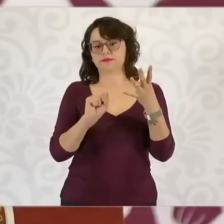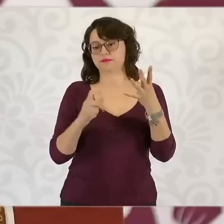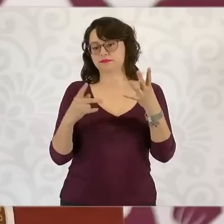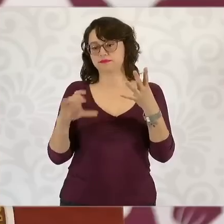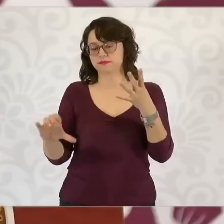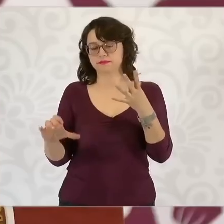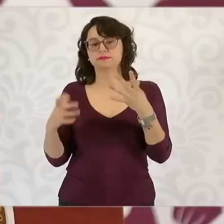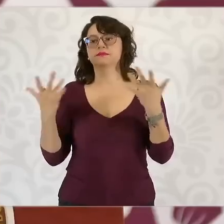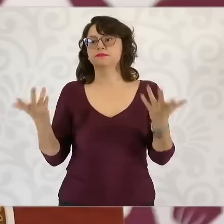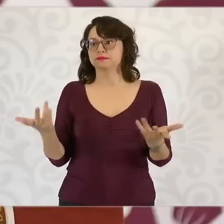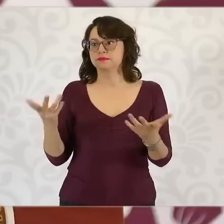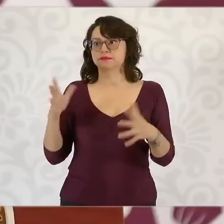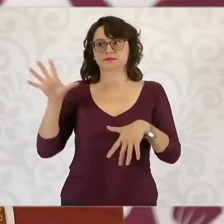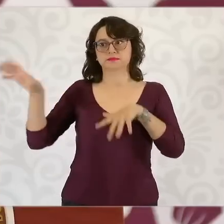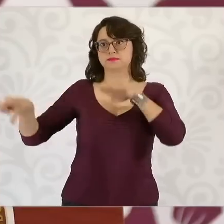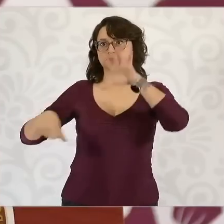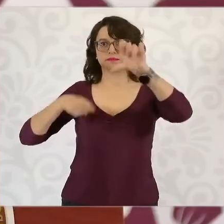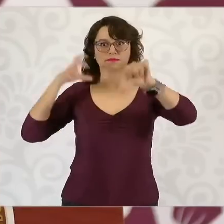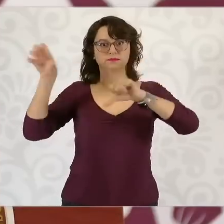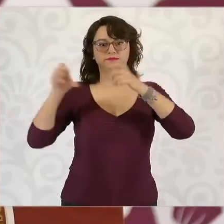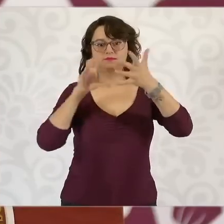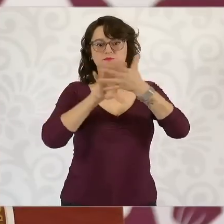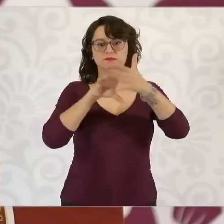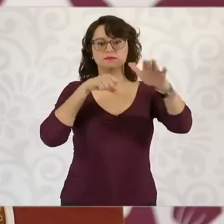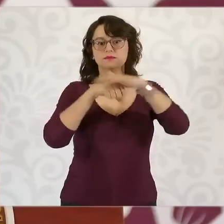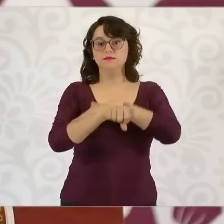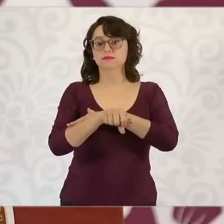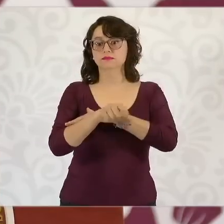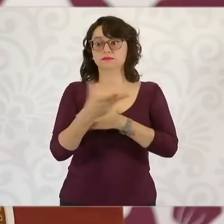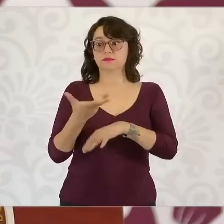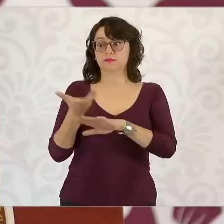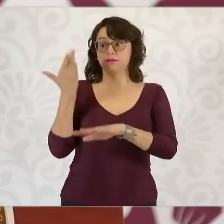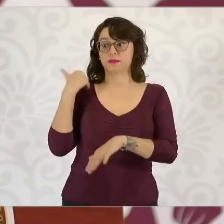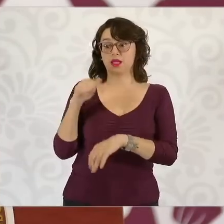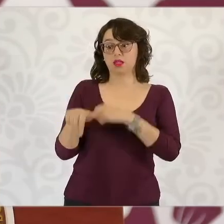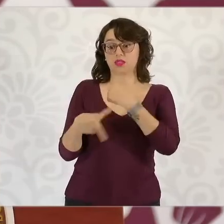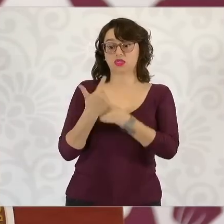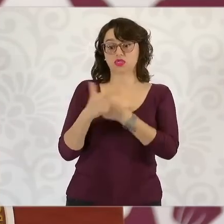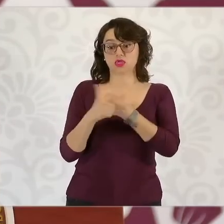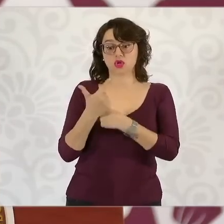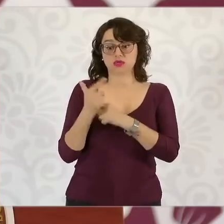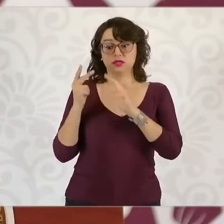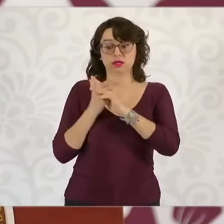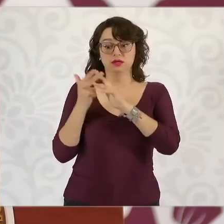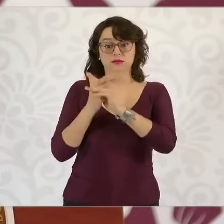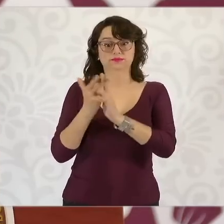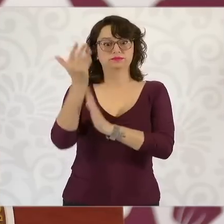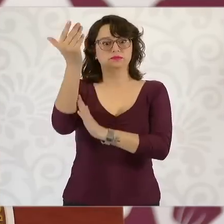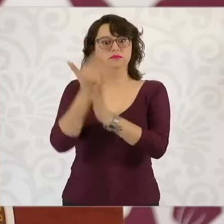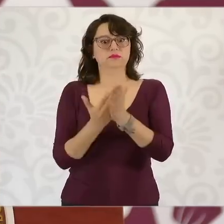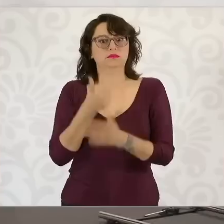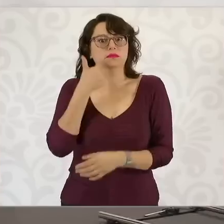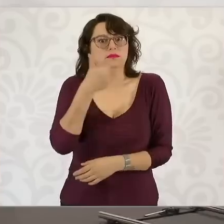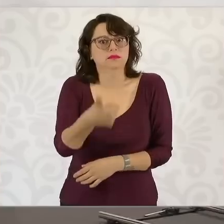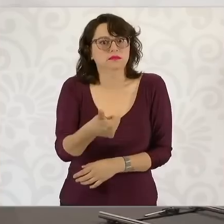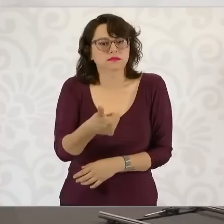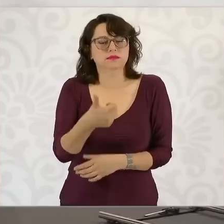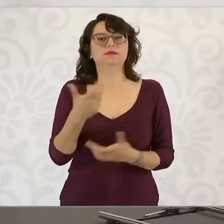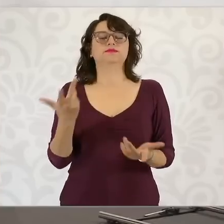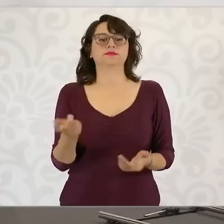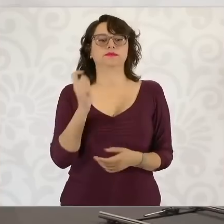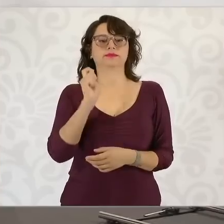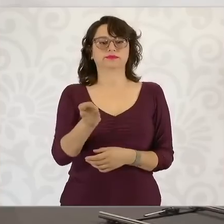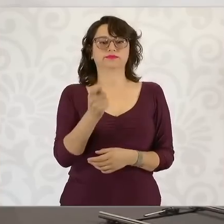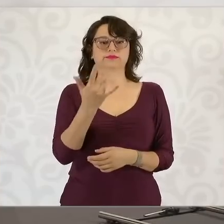Seguridad, observamos una disminución en el promedio diario de homicidios que pasó de 12.7 a 6.5, lo que representa